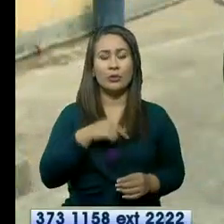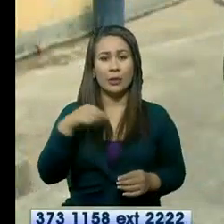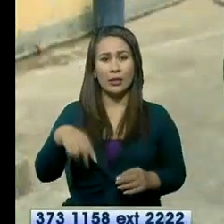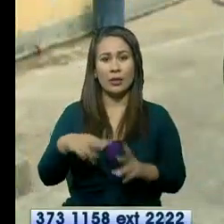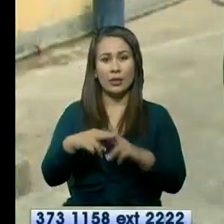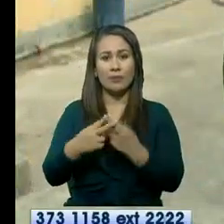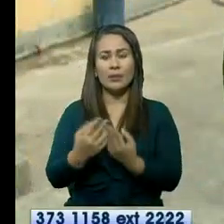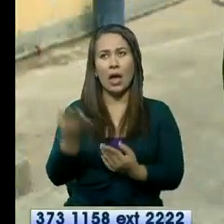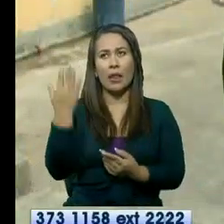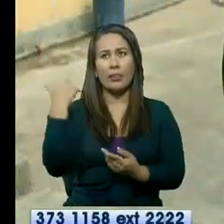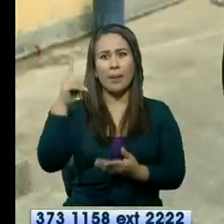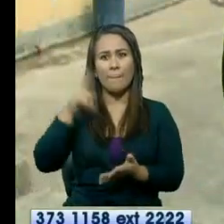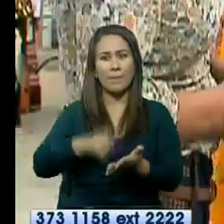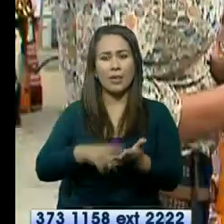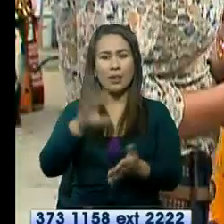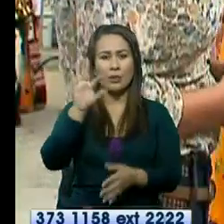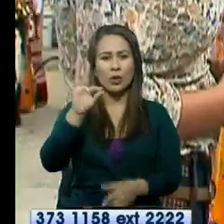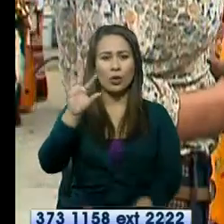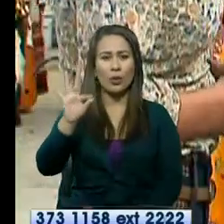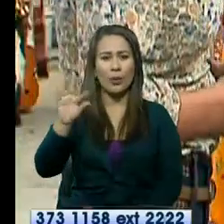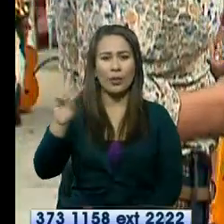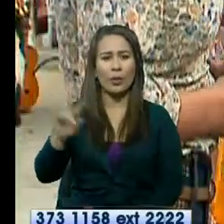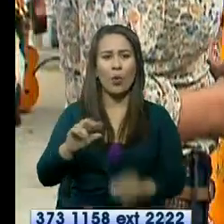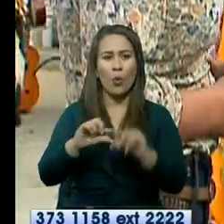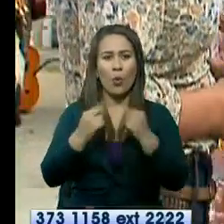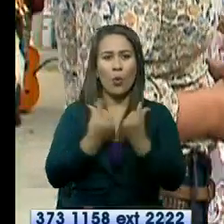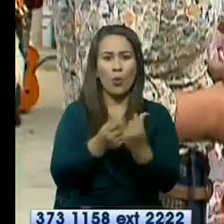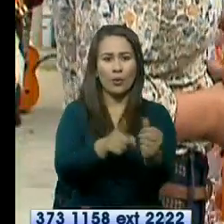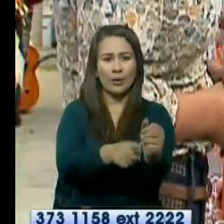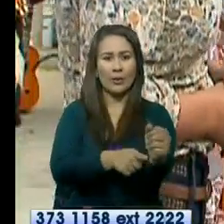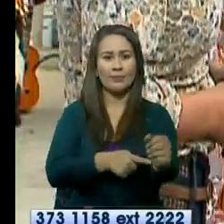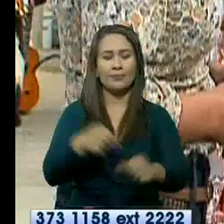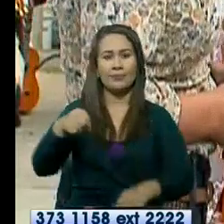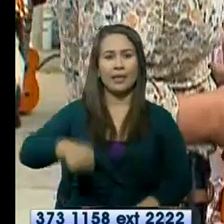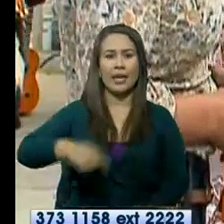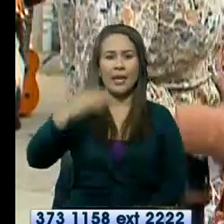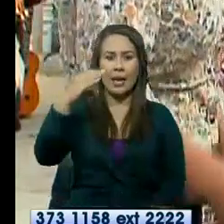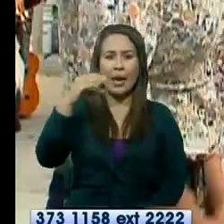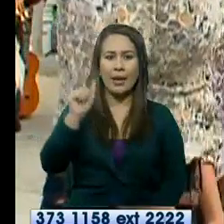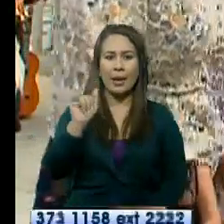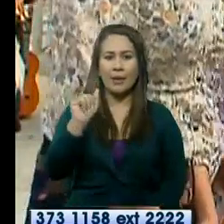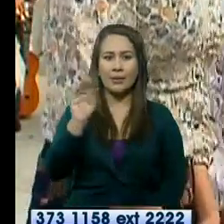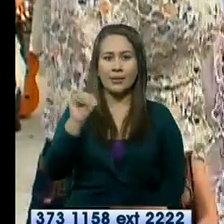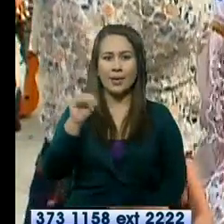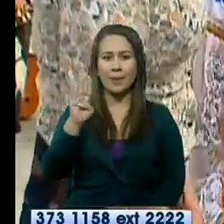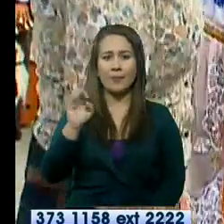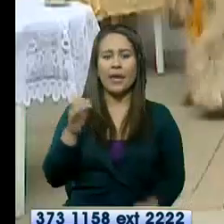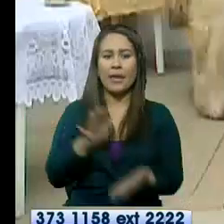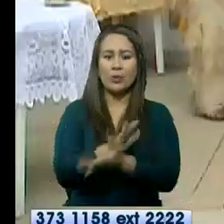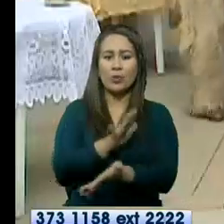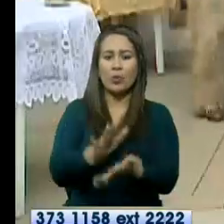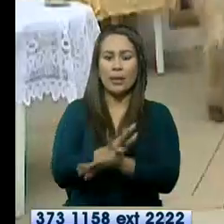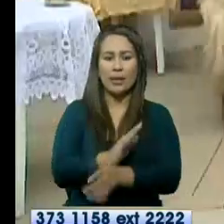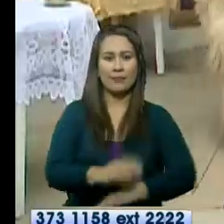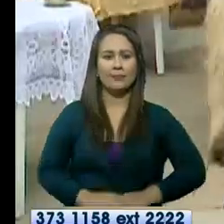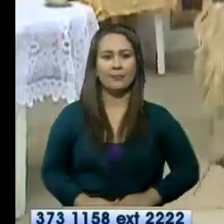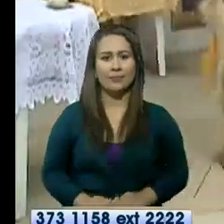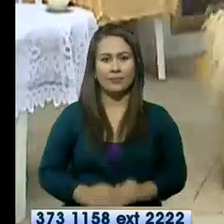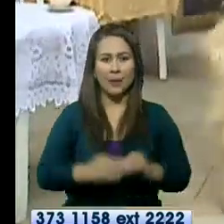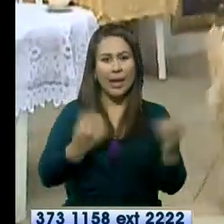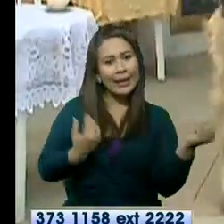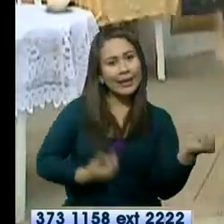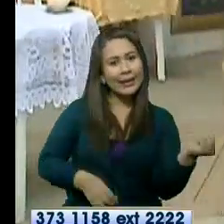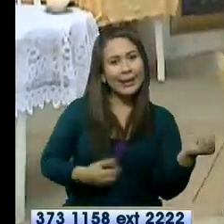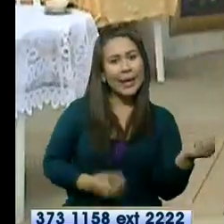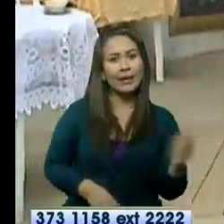en 1992 como el grupo tradicional Cayambe, en donde formamos una escuela, tanto de